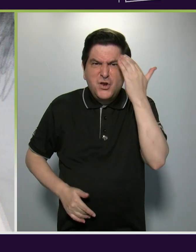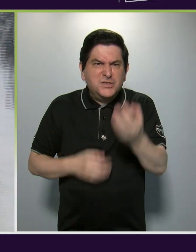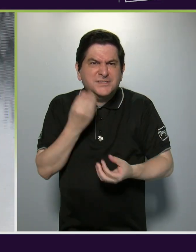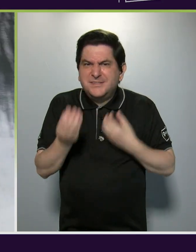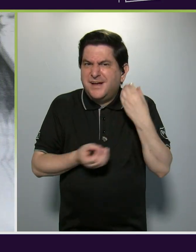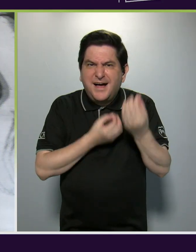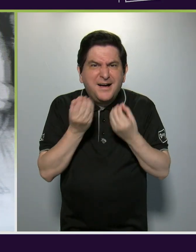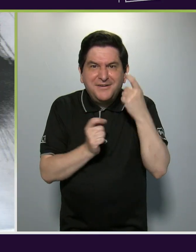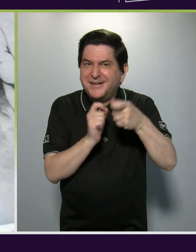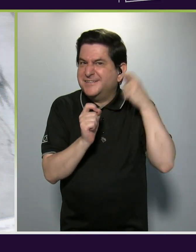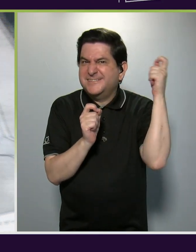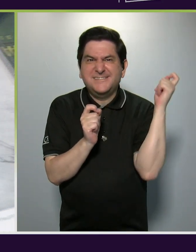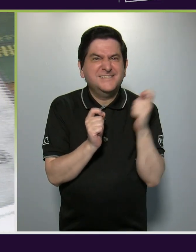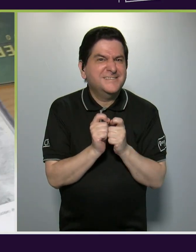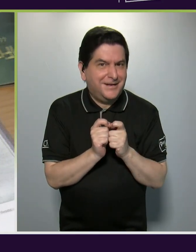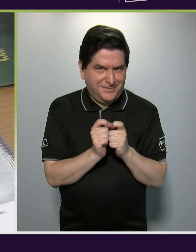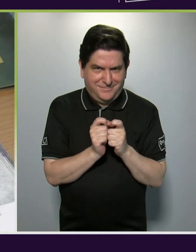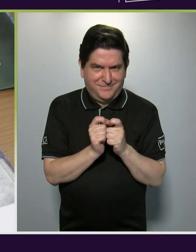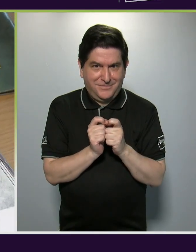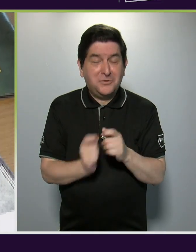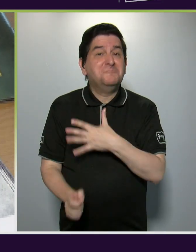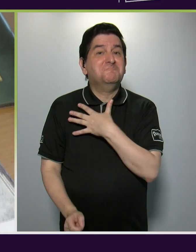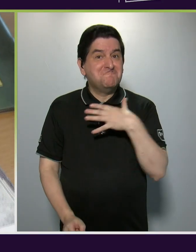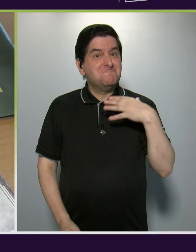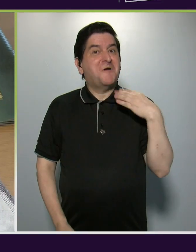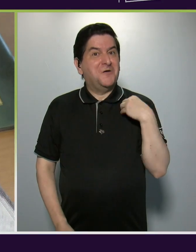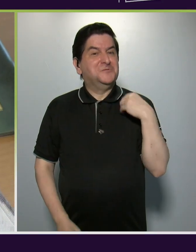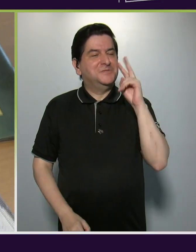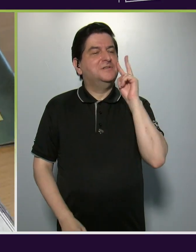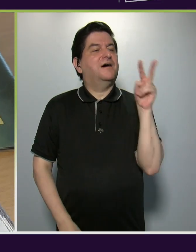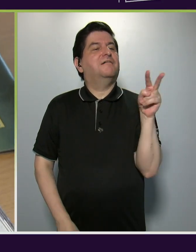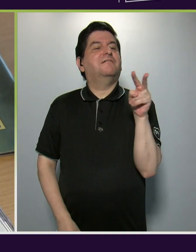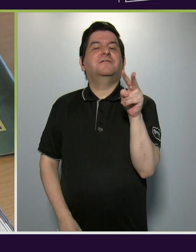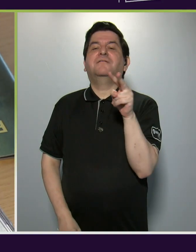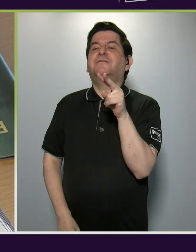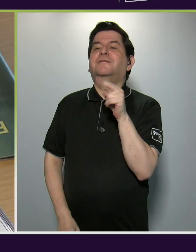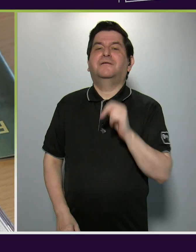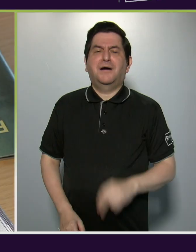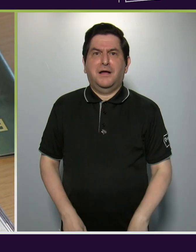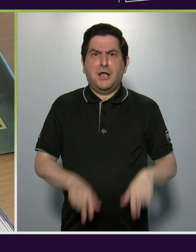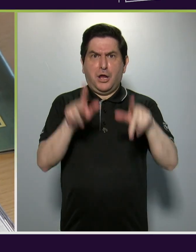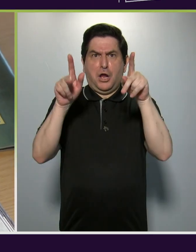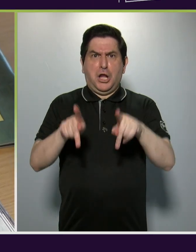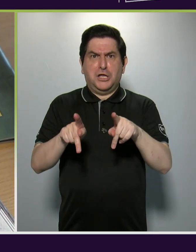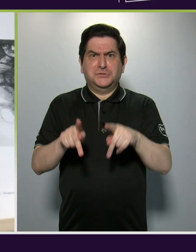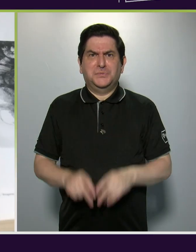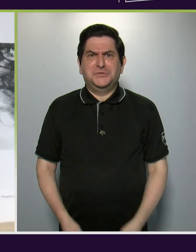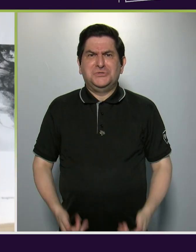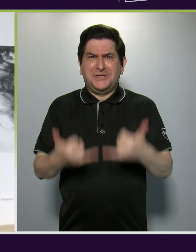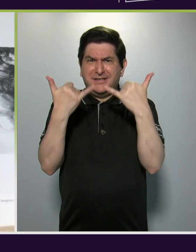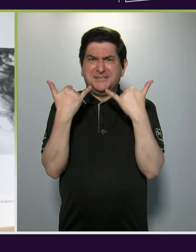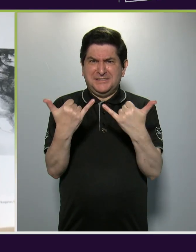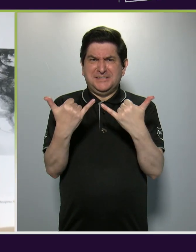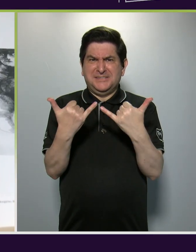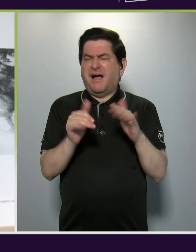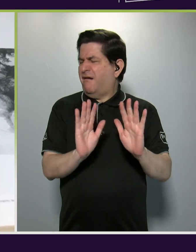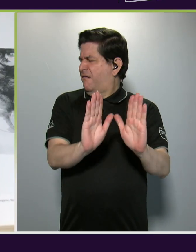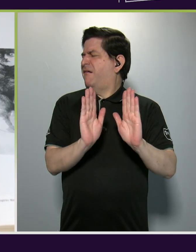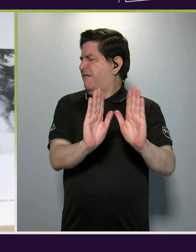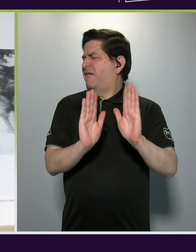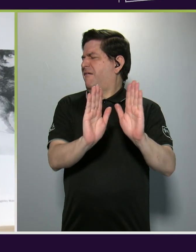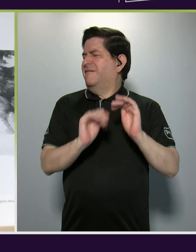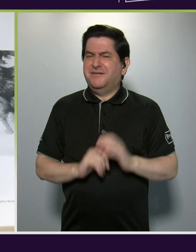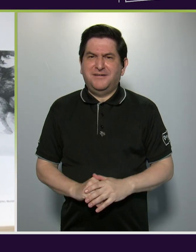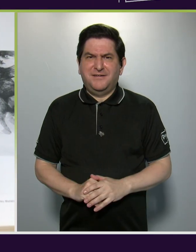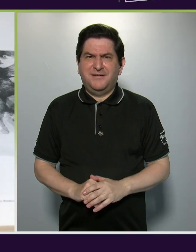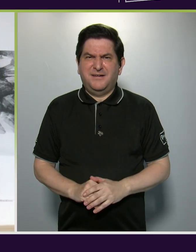haciendo exactamente. Entonces me encantaba ver que un poco alguna gente de una vez los rechazaba, de una vez